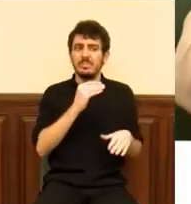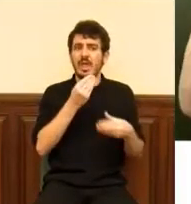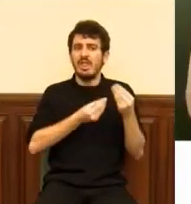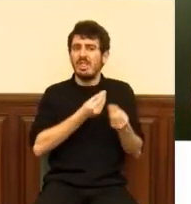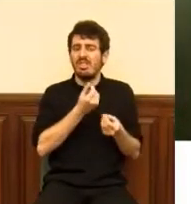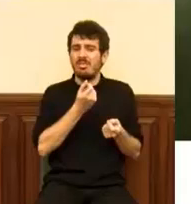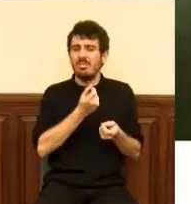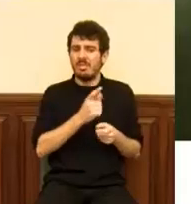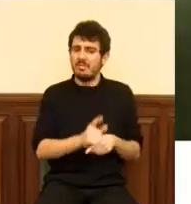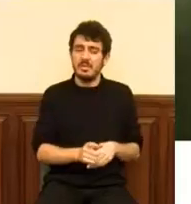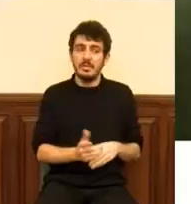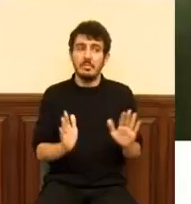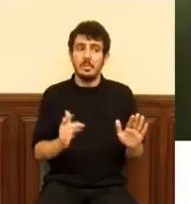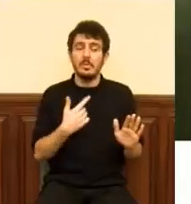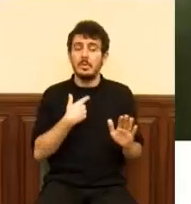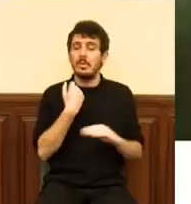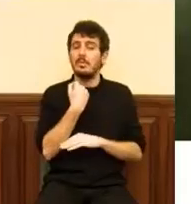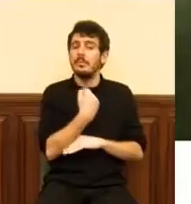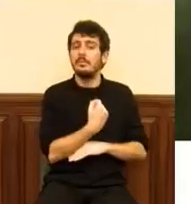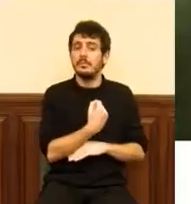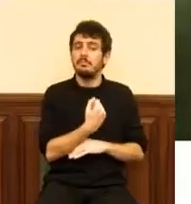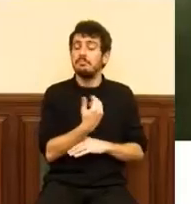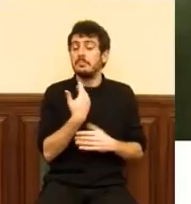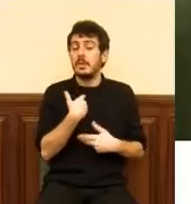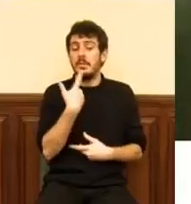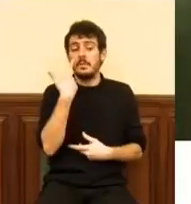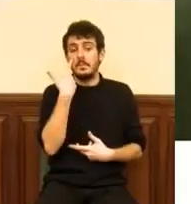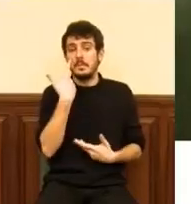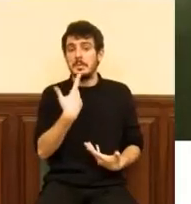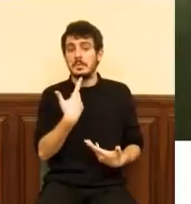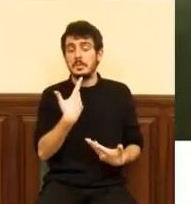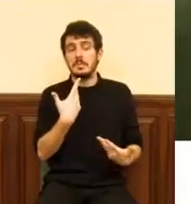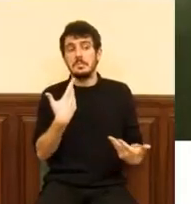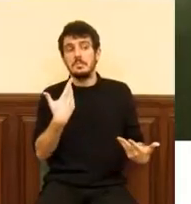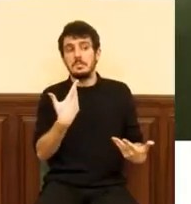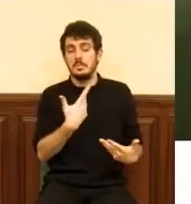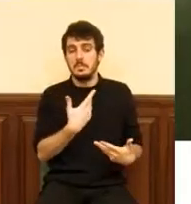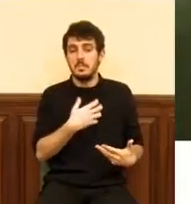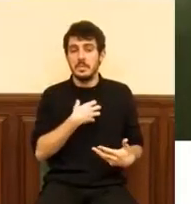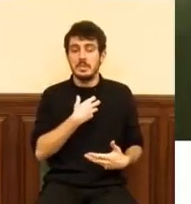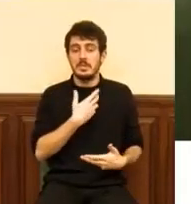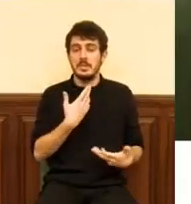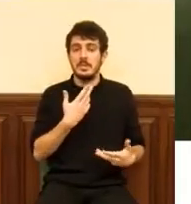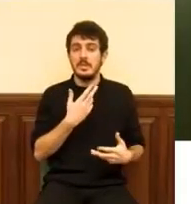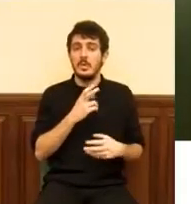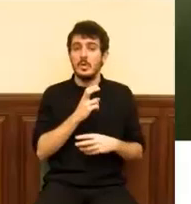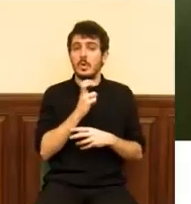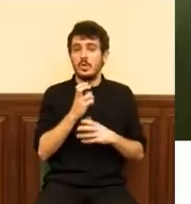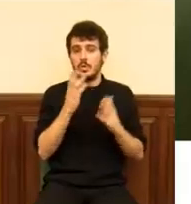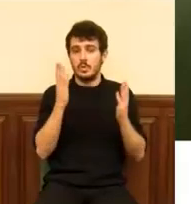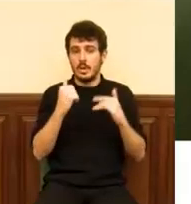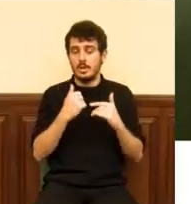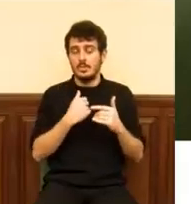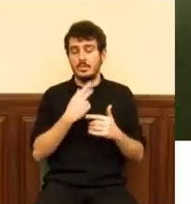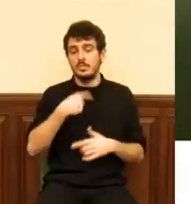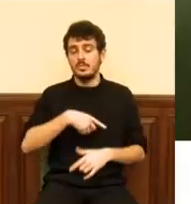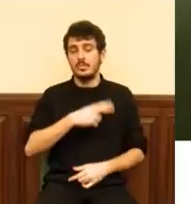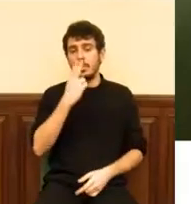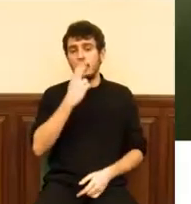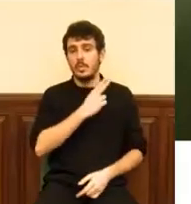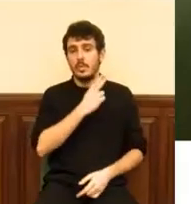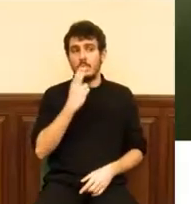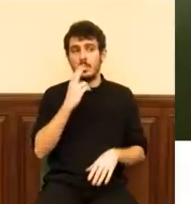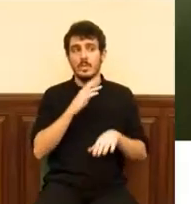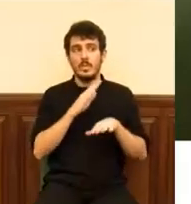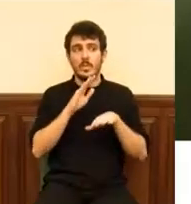hacerse, pero bueno, los han reflejado y ya visto lo visto, pues a lo mejor no nos queda más remedio que comprometernos a que